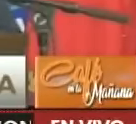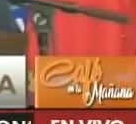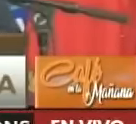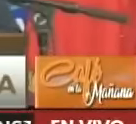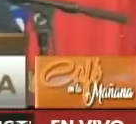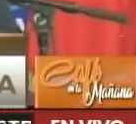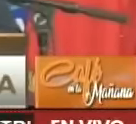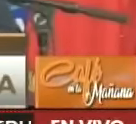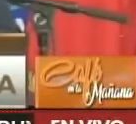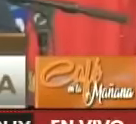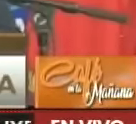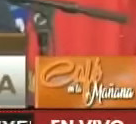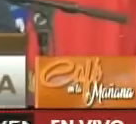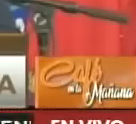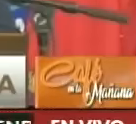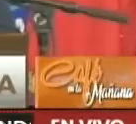qué,